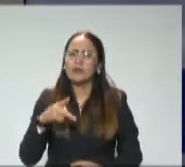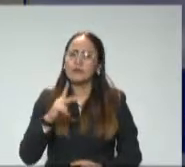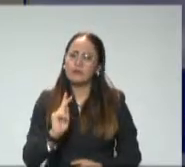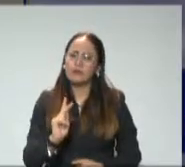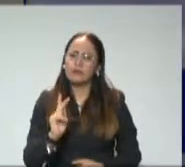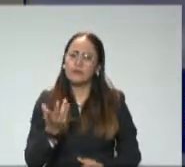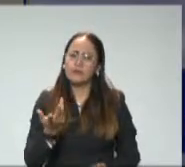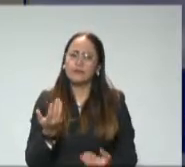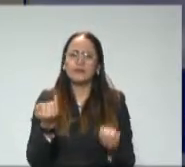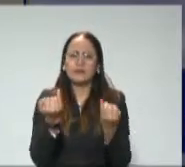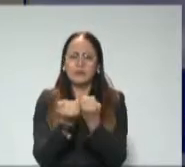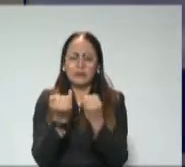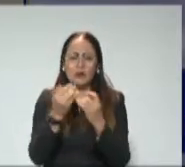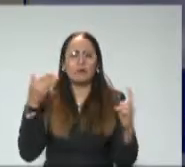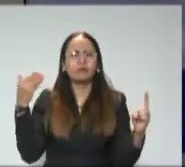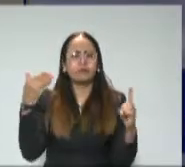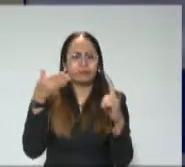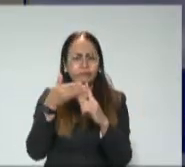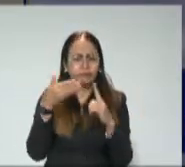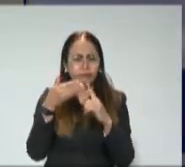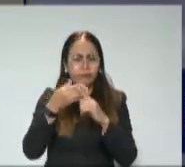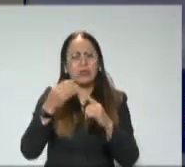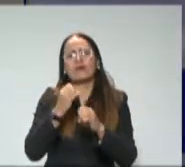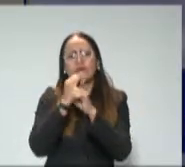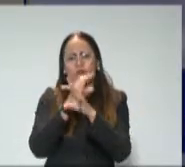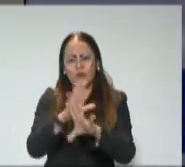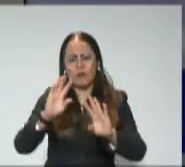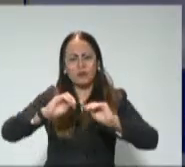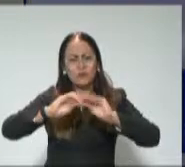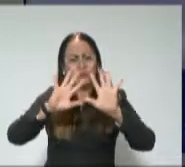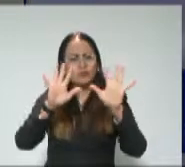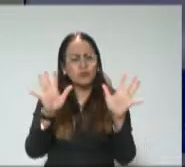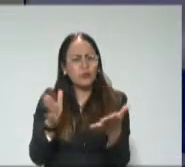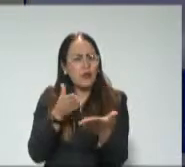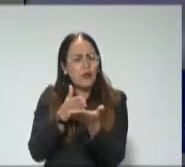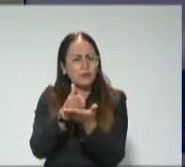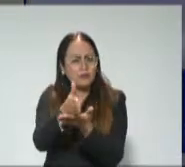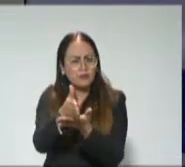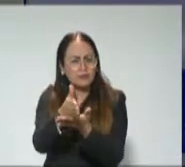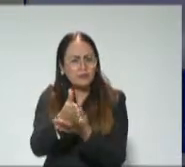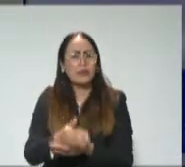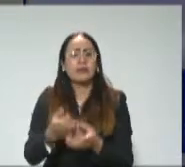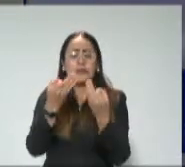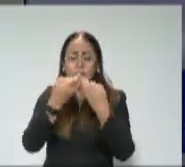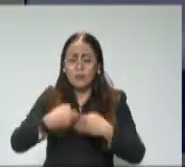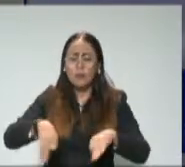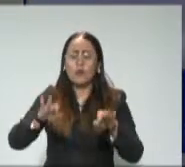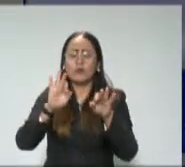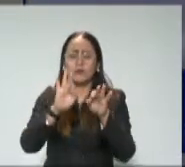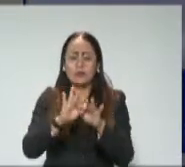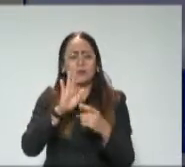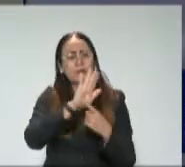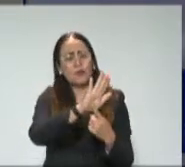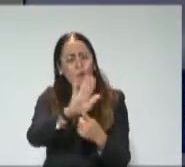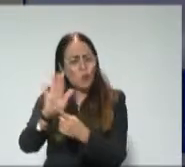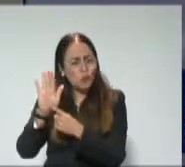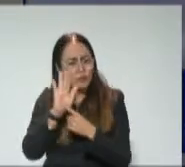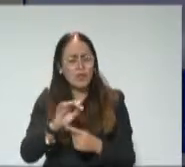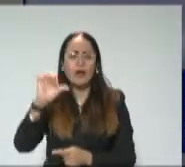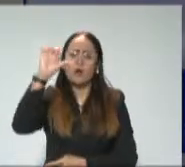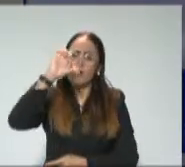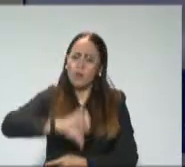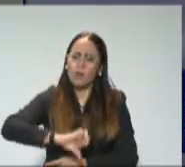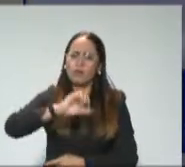aspecto de la transparencia y acceso a la información pública importante de comentar con ustedes en esta